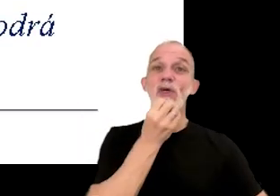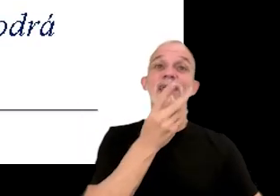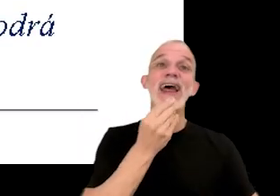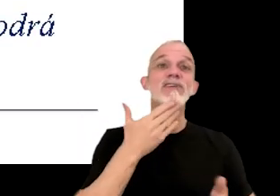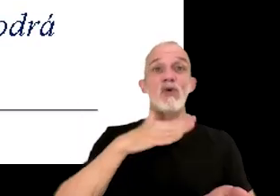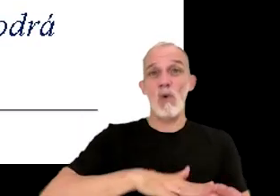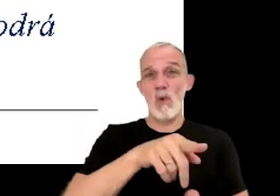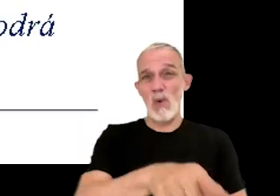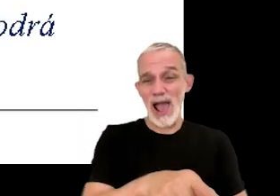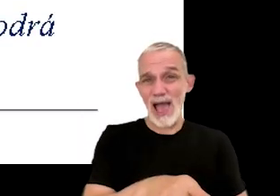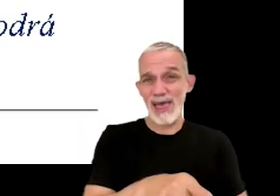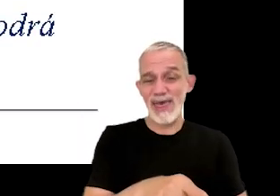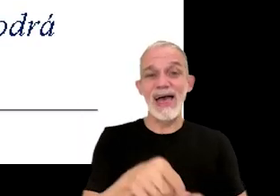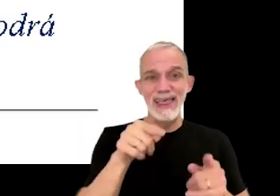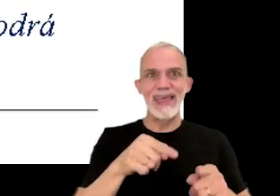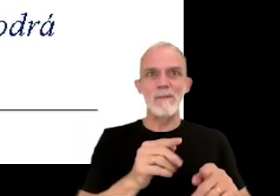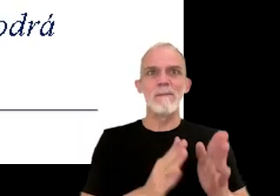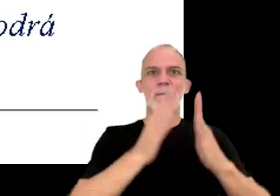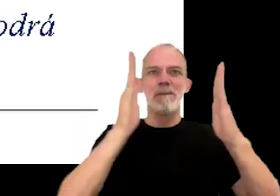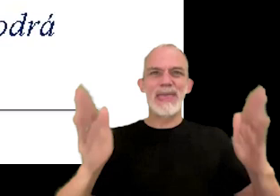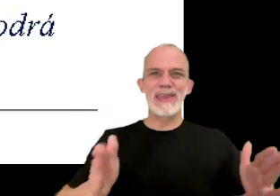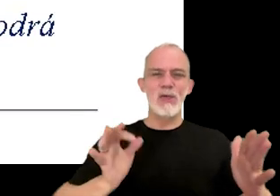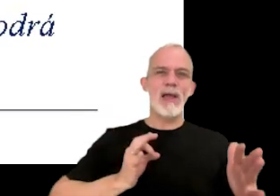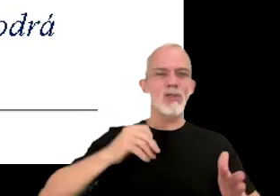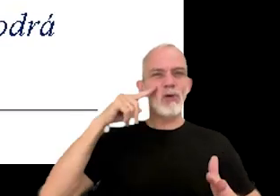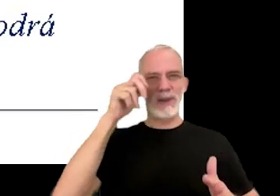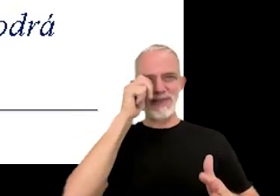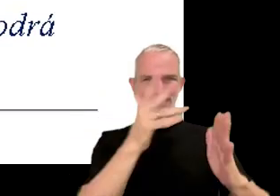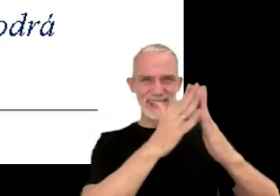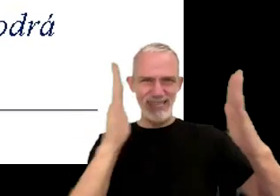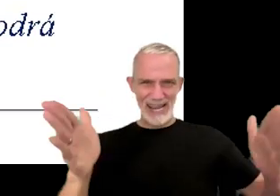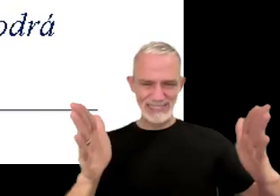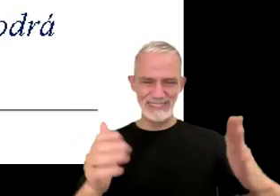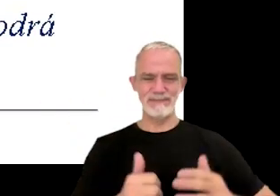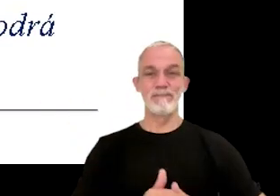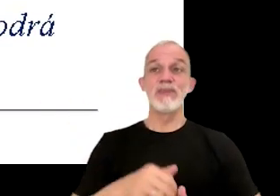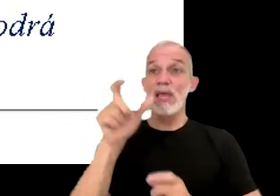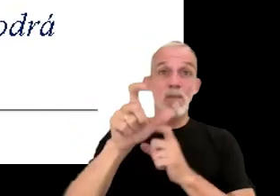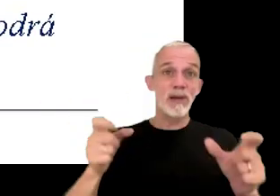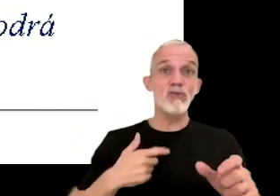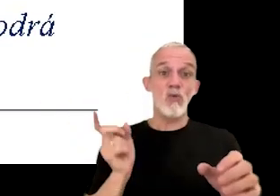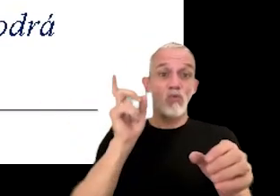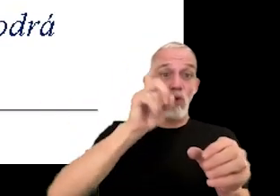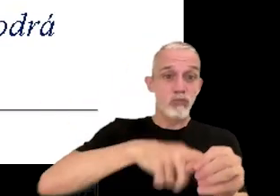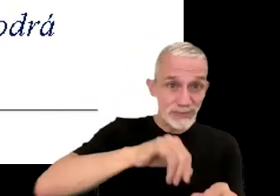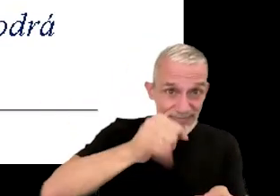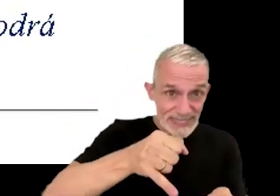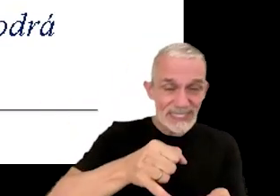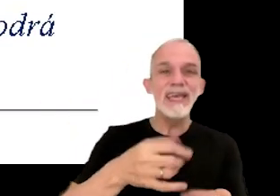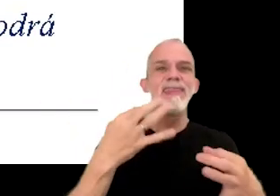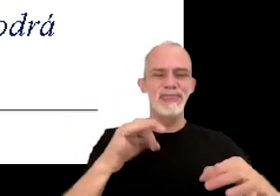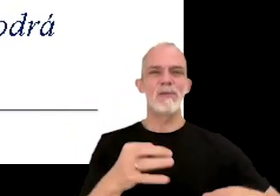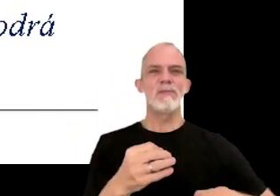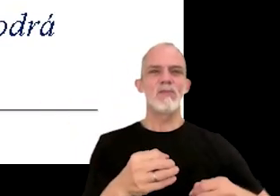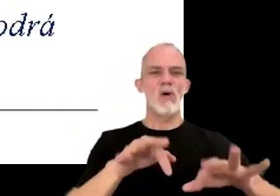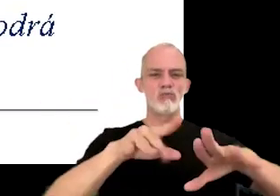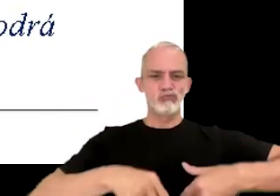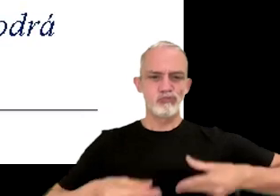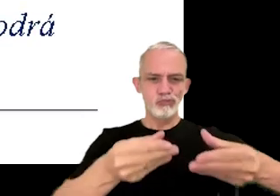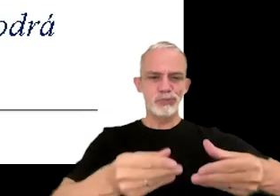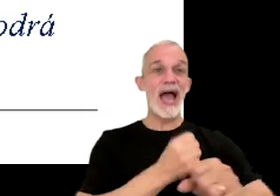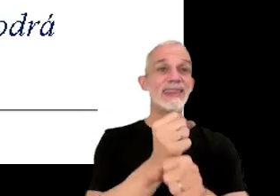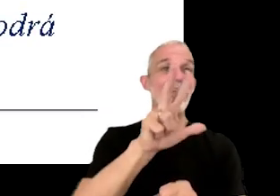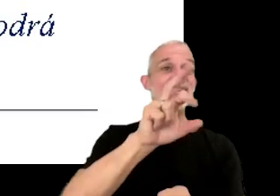jurada correspondiente al periodo 2023. Los sujetos que adhieran deberán presentar al 30